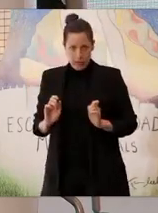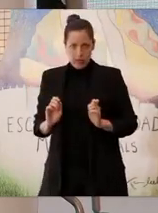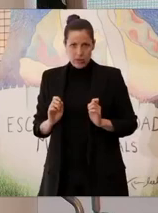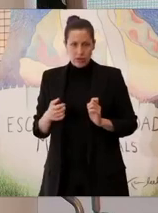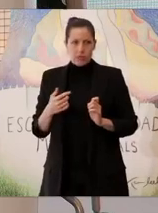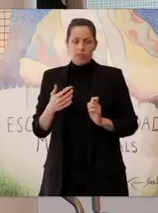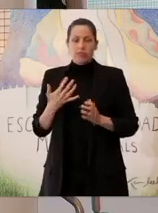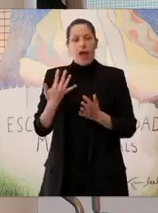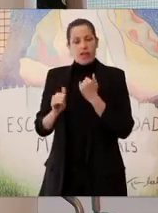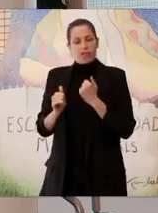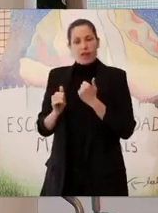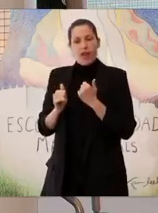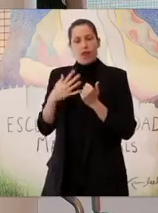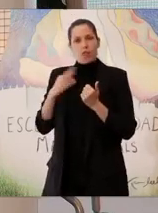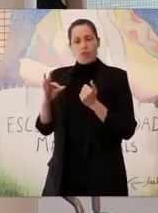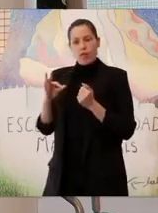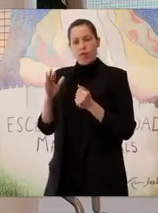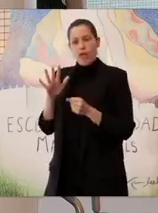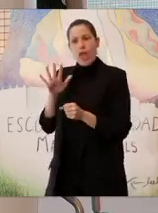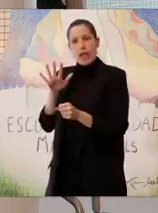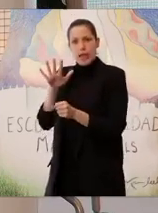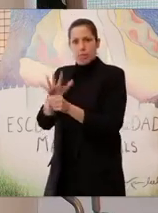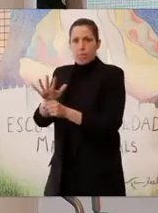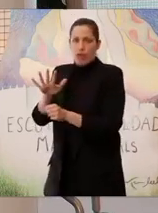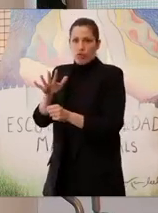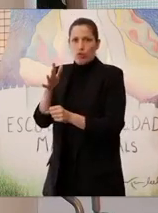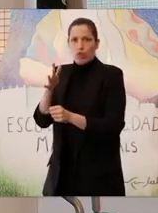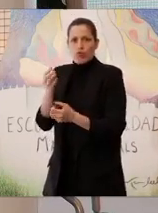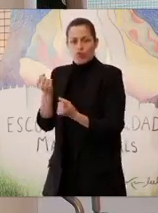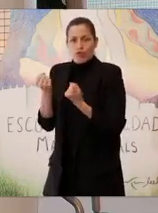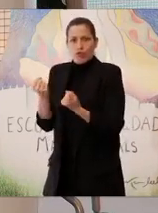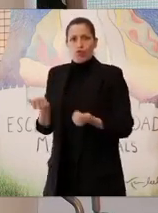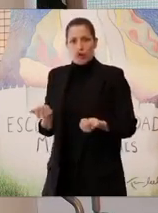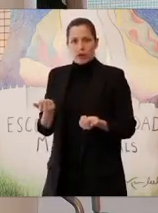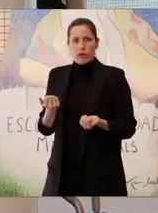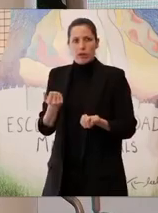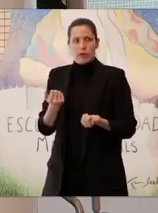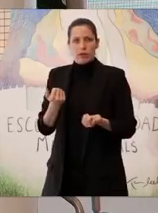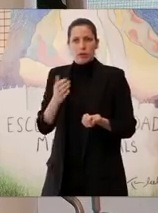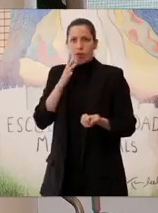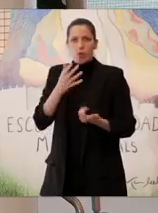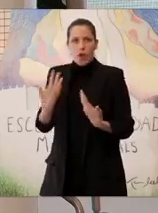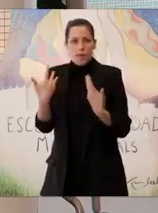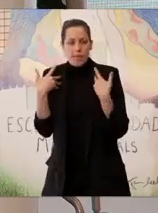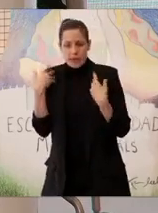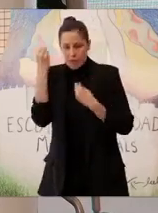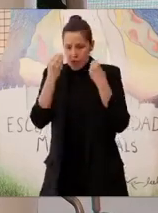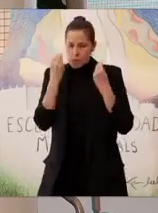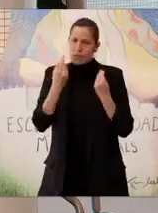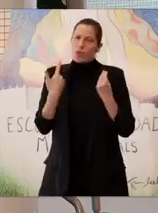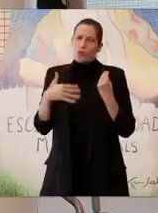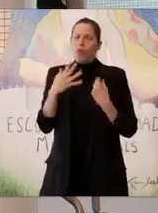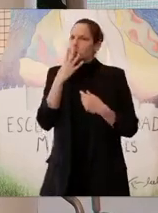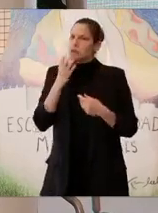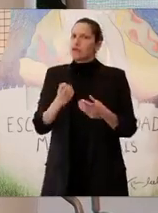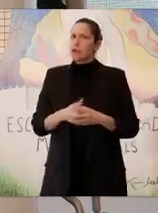muy impactante la víctima, que dice, o sea, que aquí no hay posibilidad de cambio. Digo, esto no va a cambiar, aquí ya está en riesgo algo más serio. Y